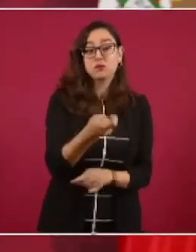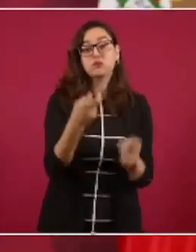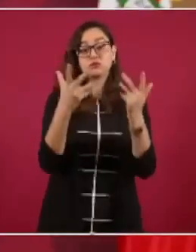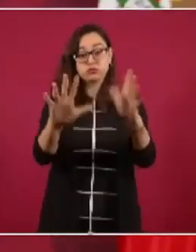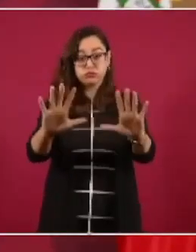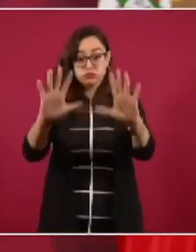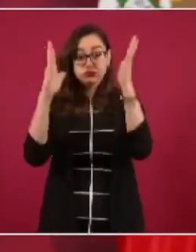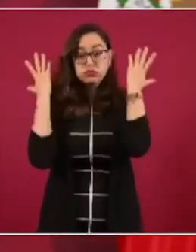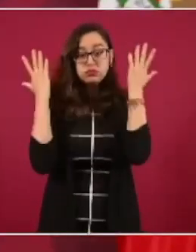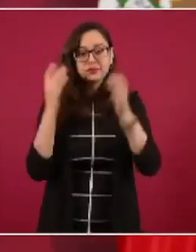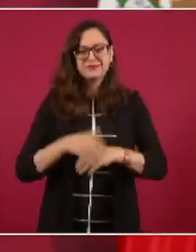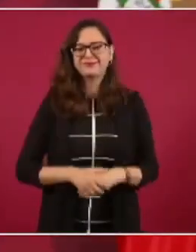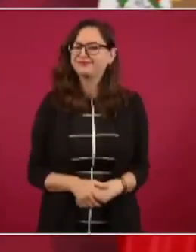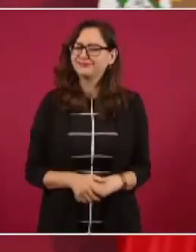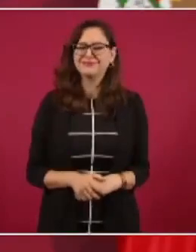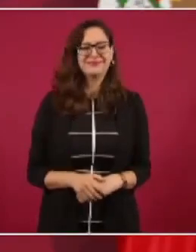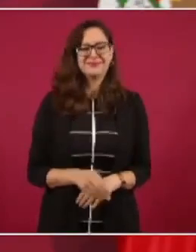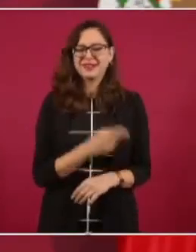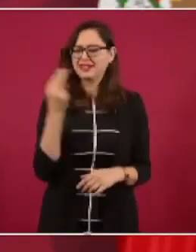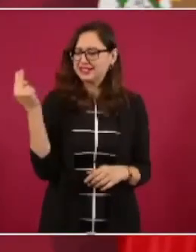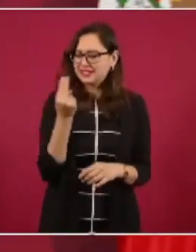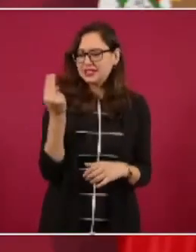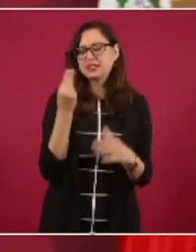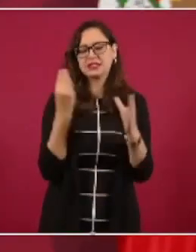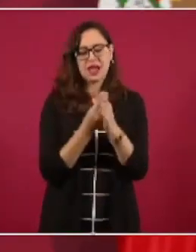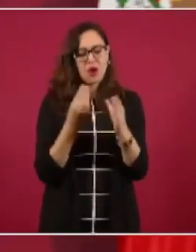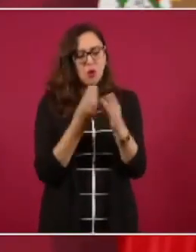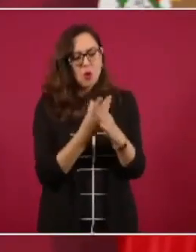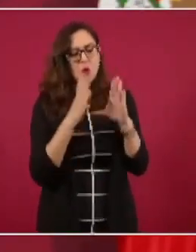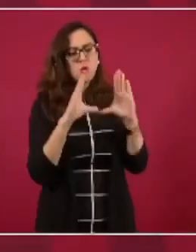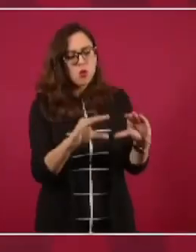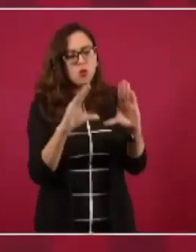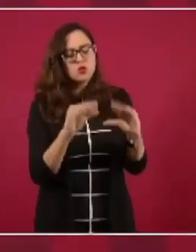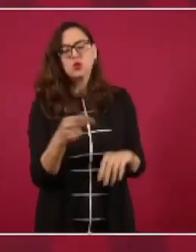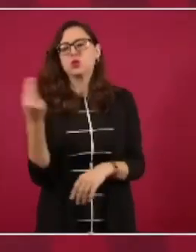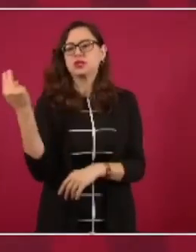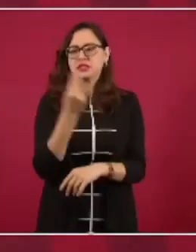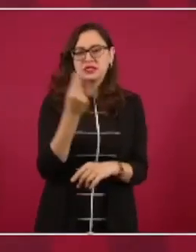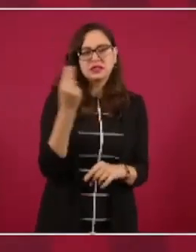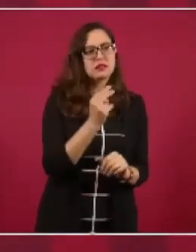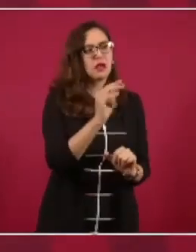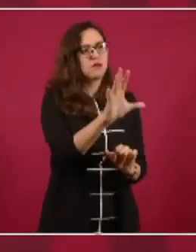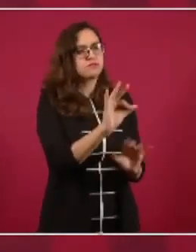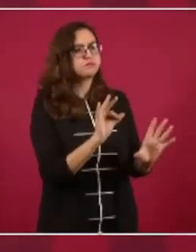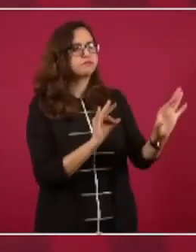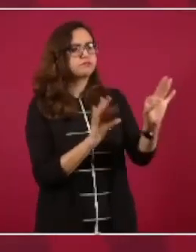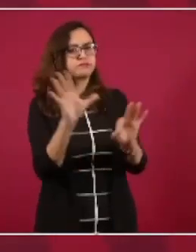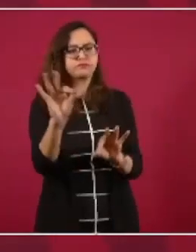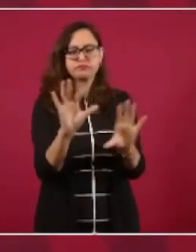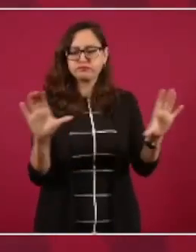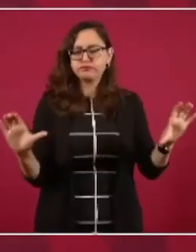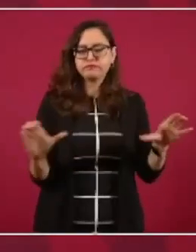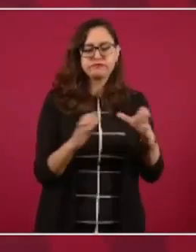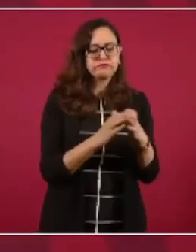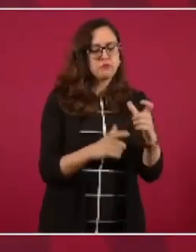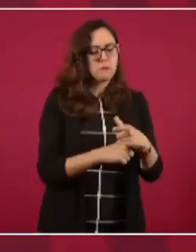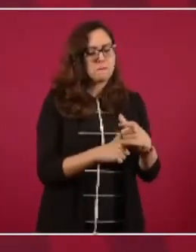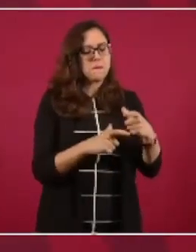formación. Ya hay en el Colegio Militar la carrera de seguridad pública.